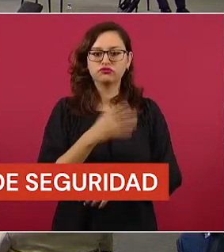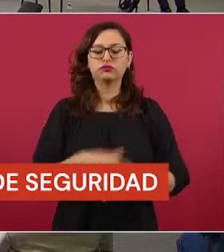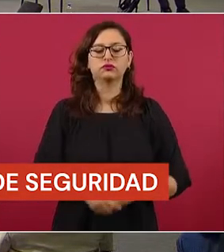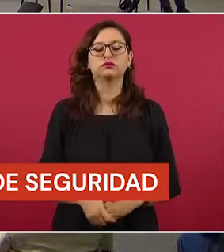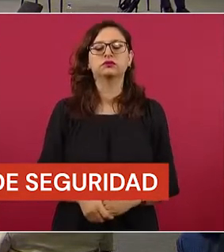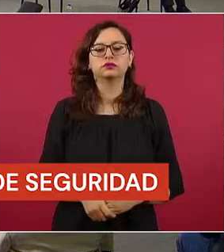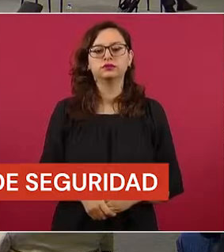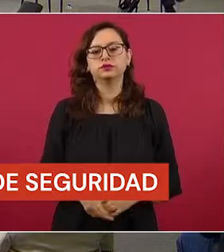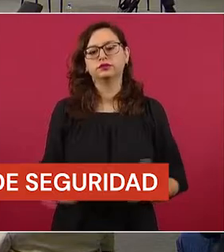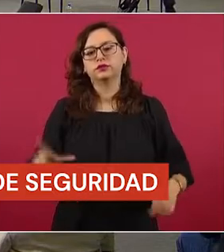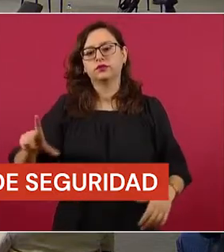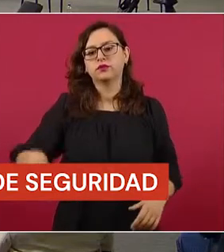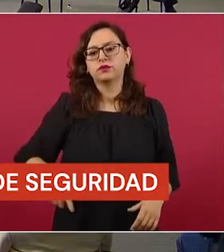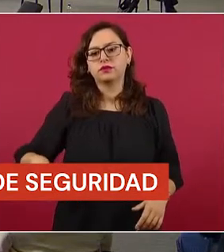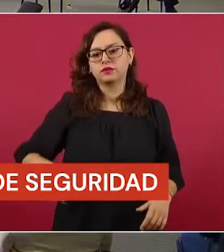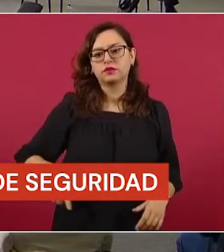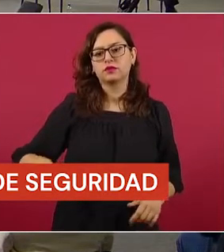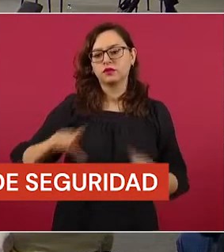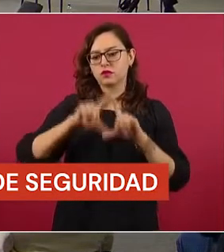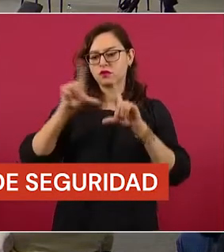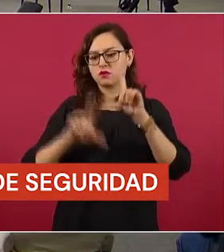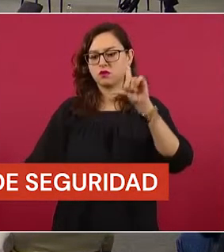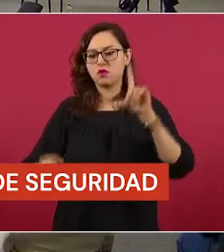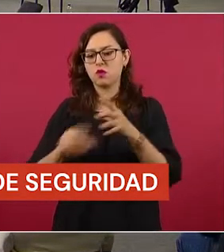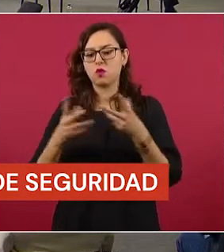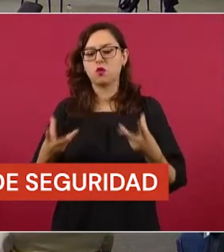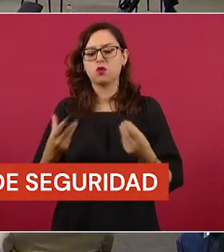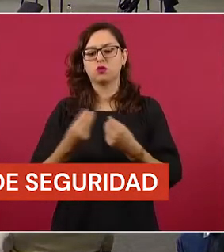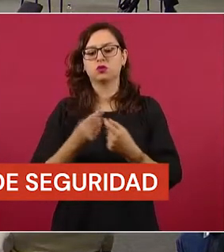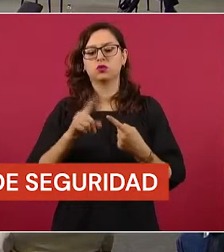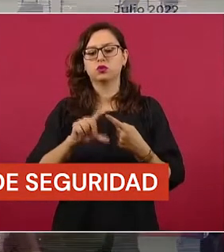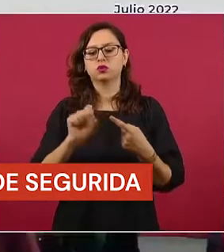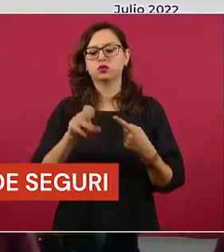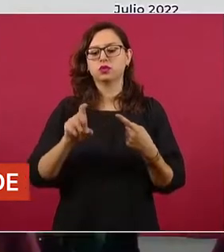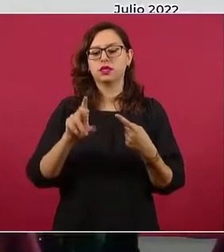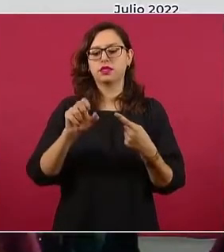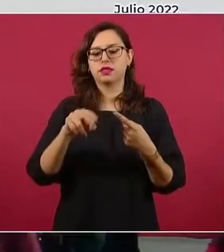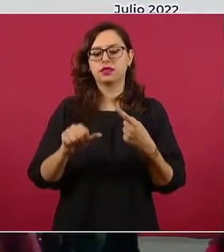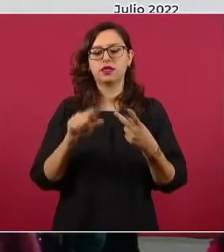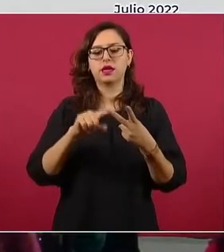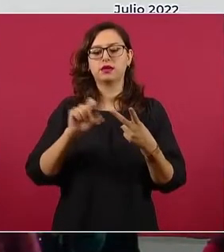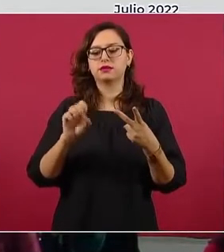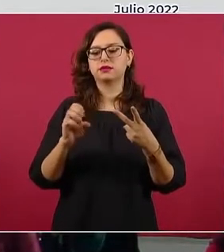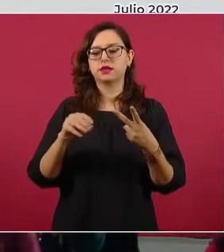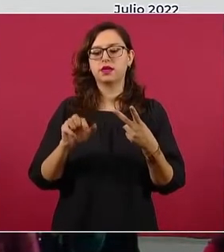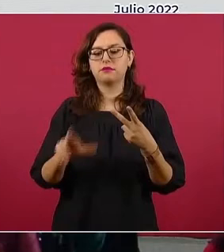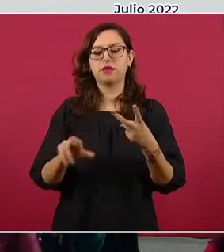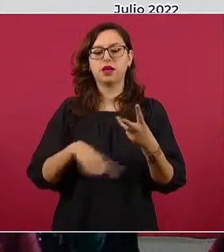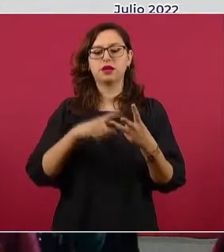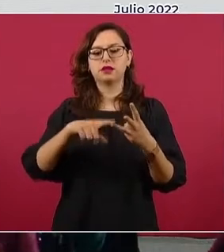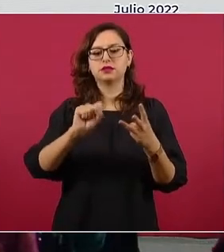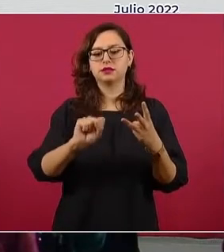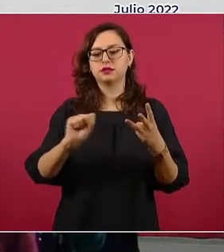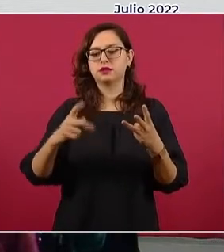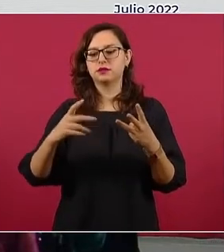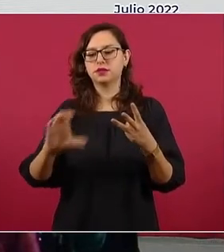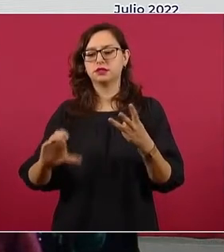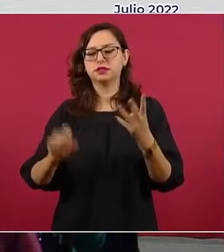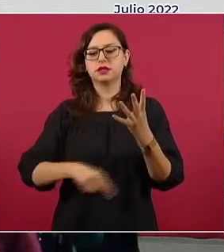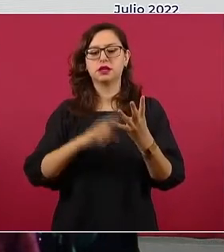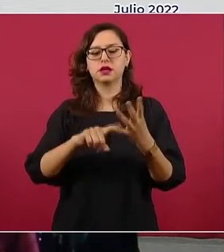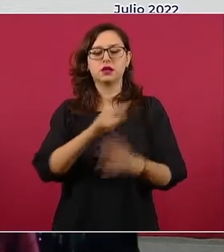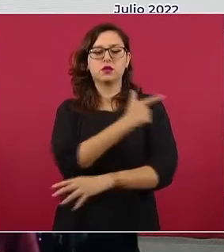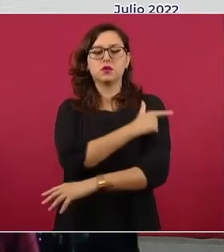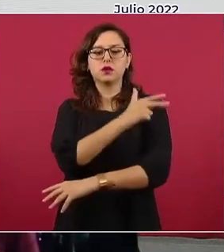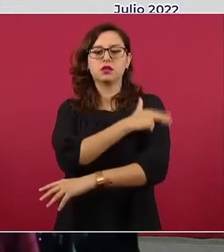Gobierno de México a través de la Secretaría de la Defensa Nacional, la Secretaría de la Marina, la Secretaría de Seguridad y Protección Ciudadana, Guardia